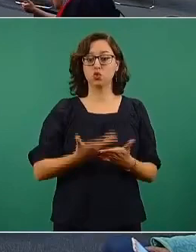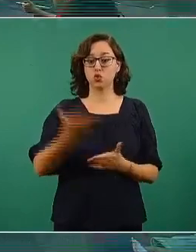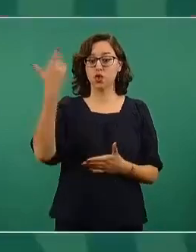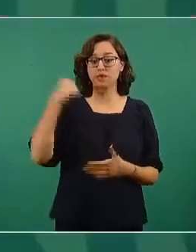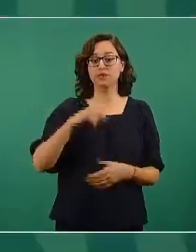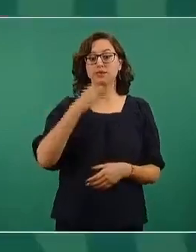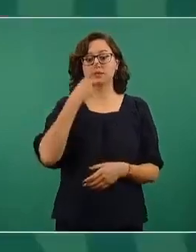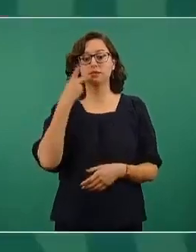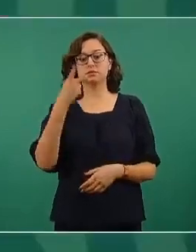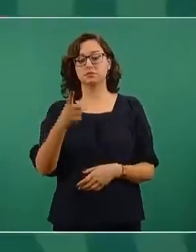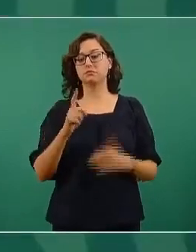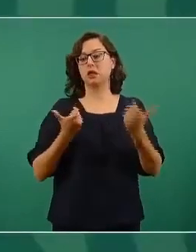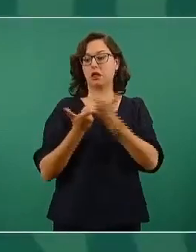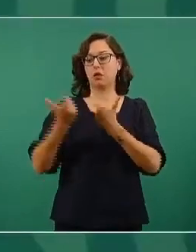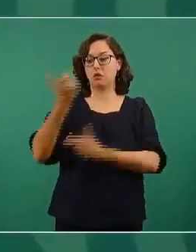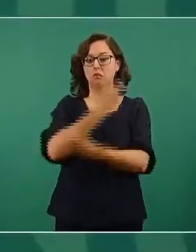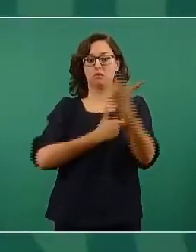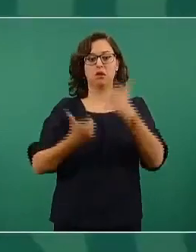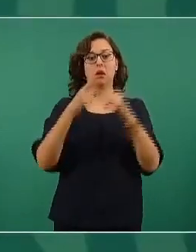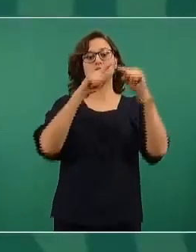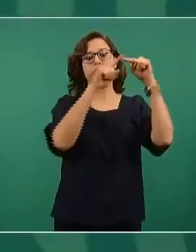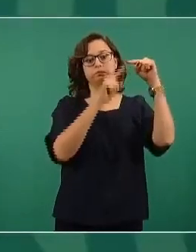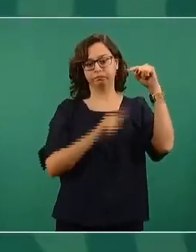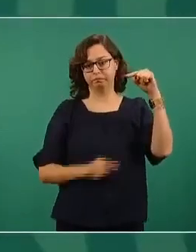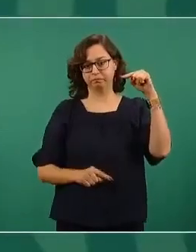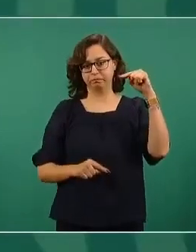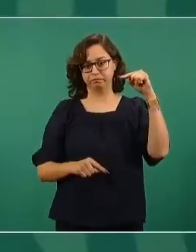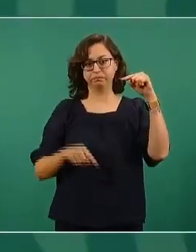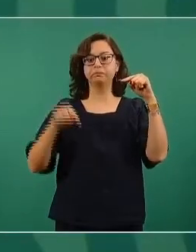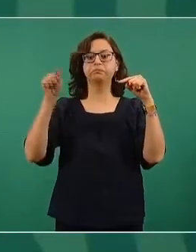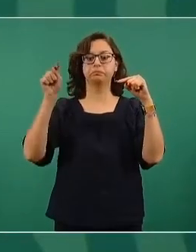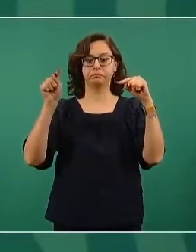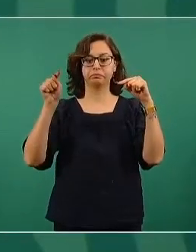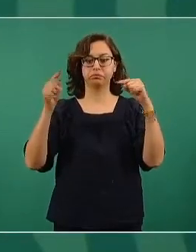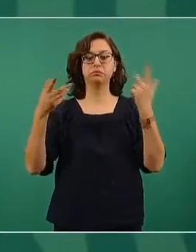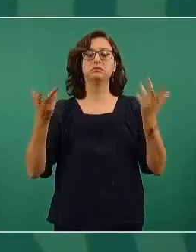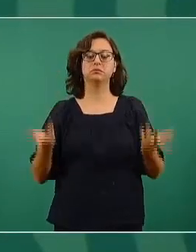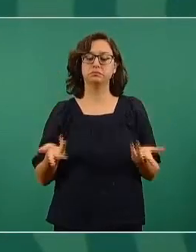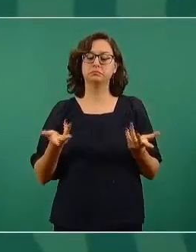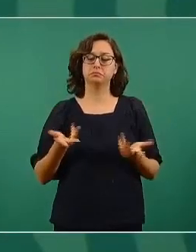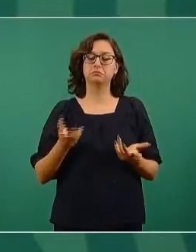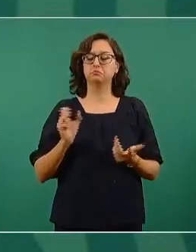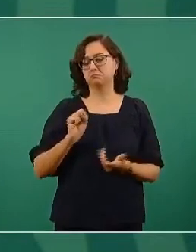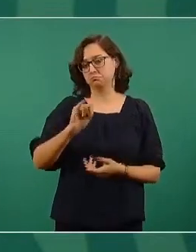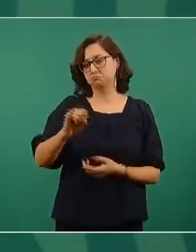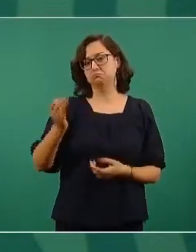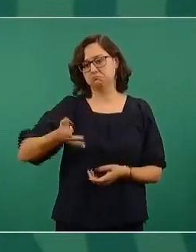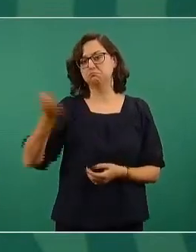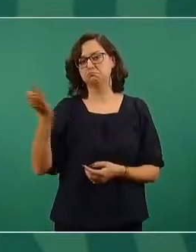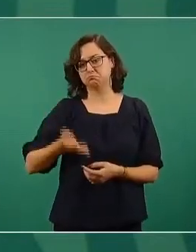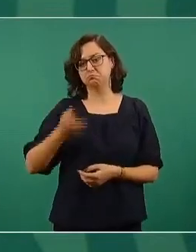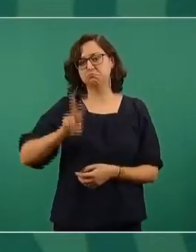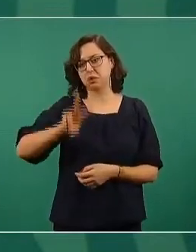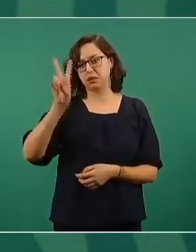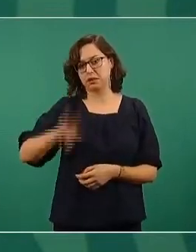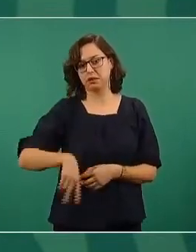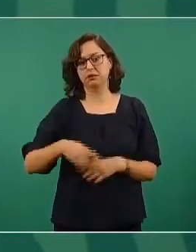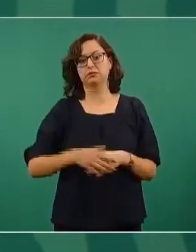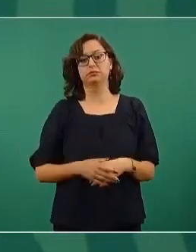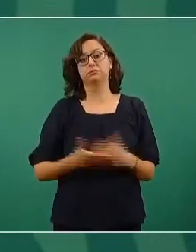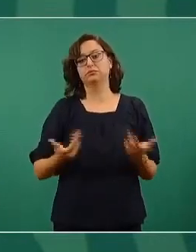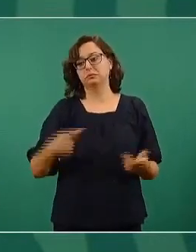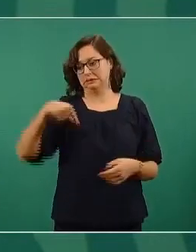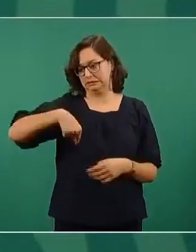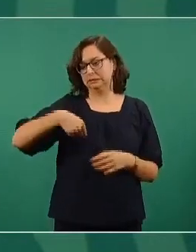V, y se está logrando. Caímos, hubieron países que cayeron